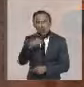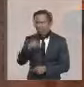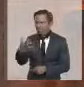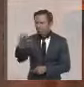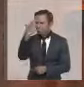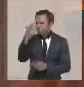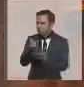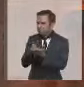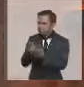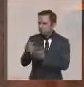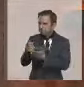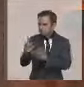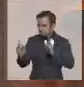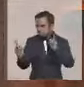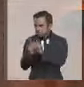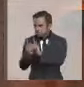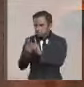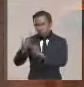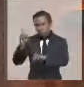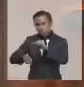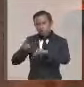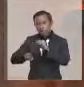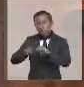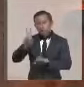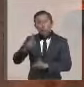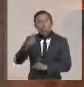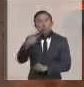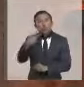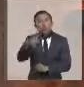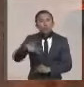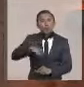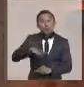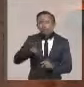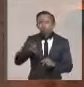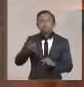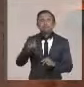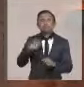porque yo quiero que tu gobierno no te dé vergüenza. Segundo,